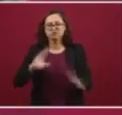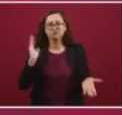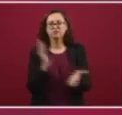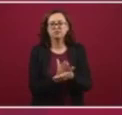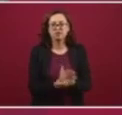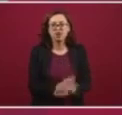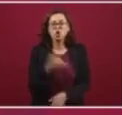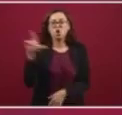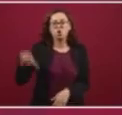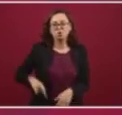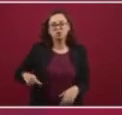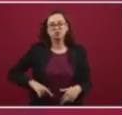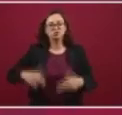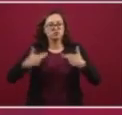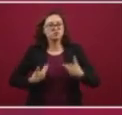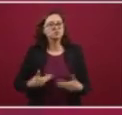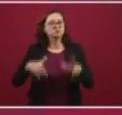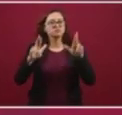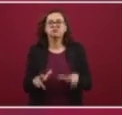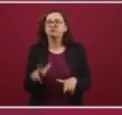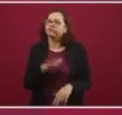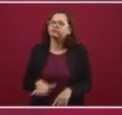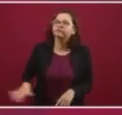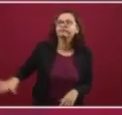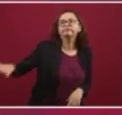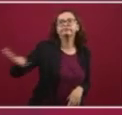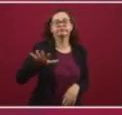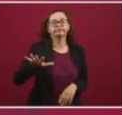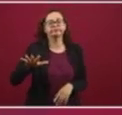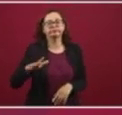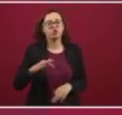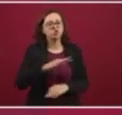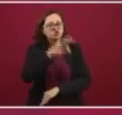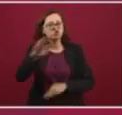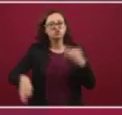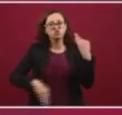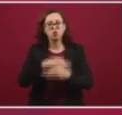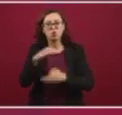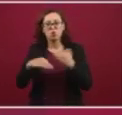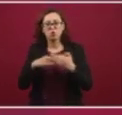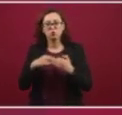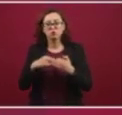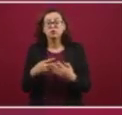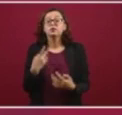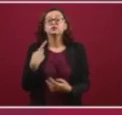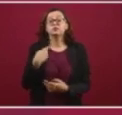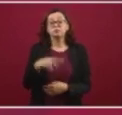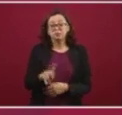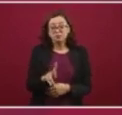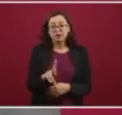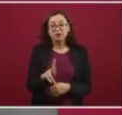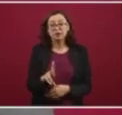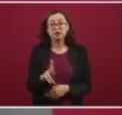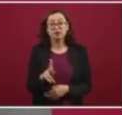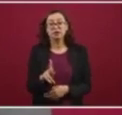el gobierno representa a todos, pero esto también